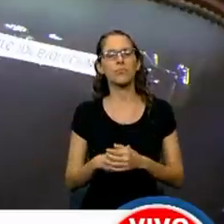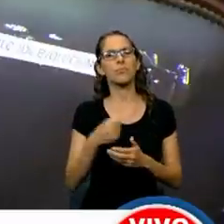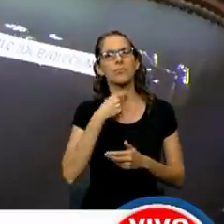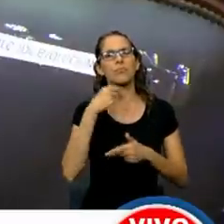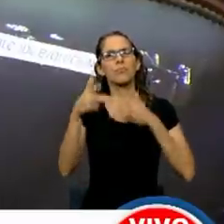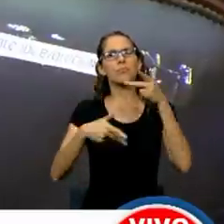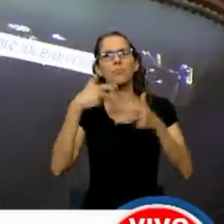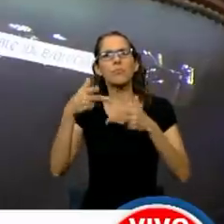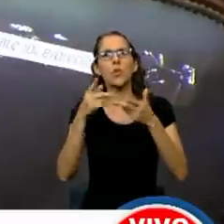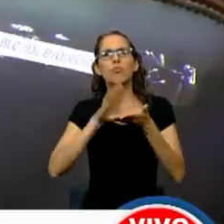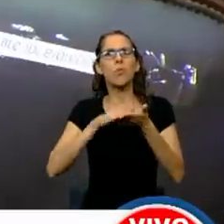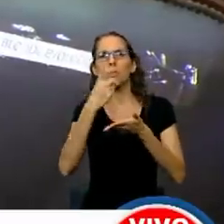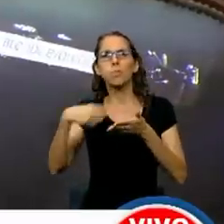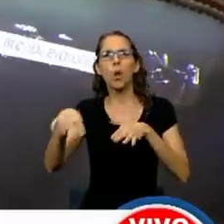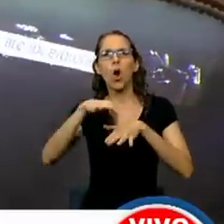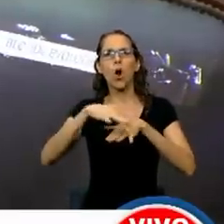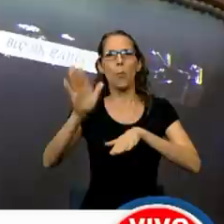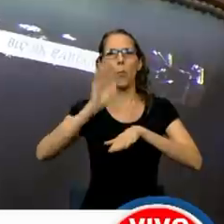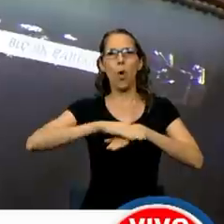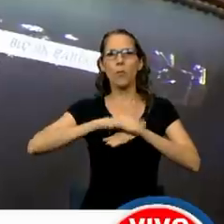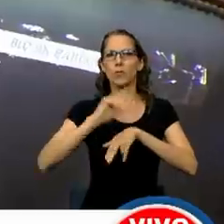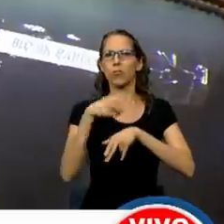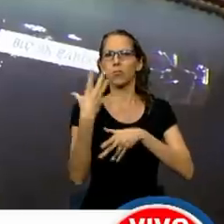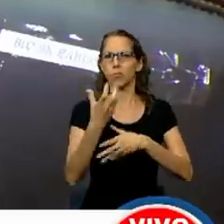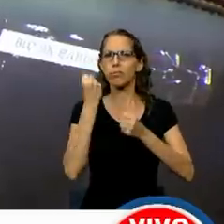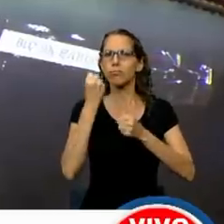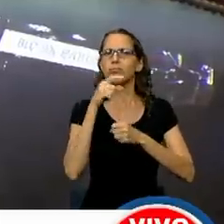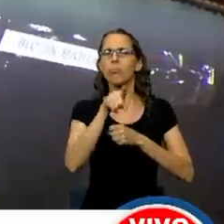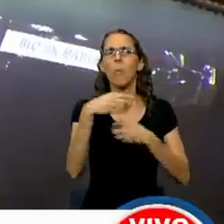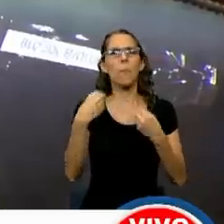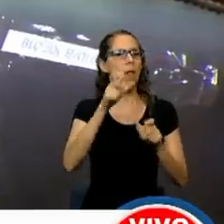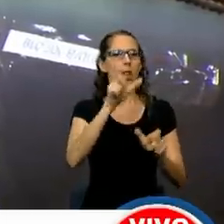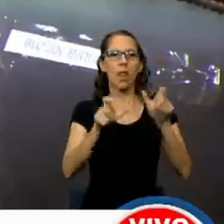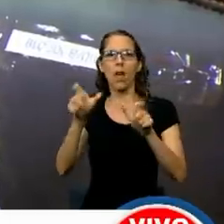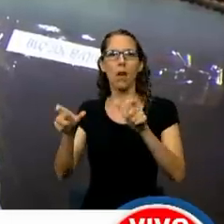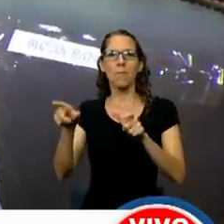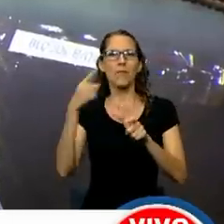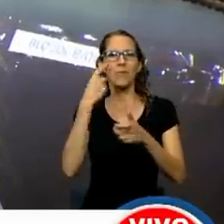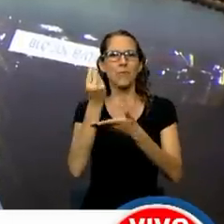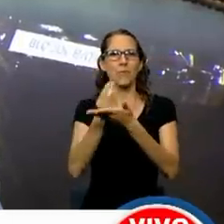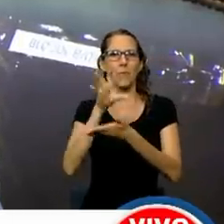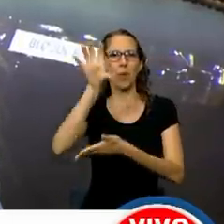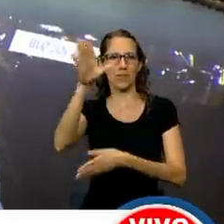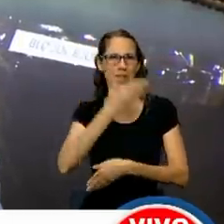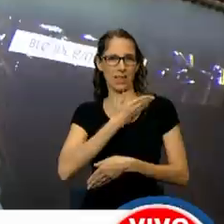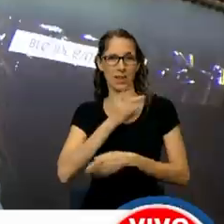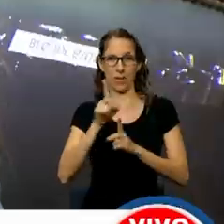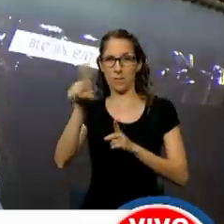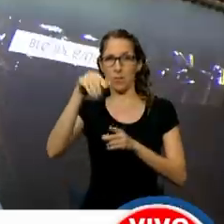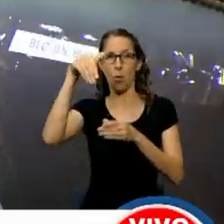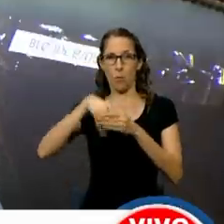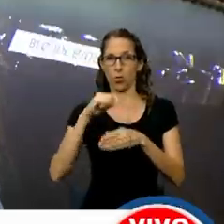de los compromisos que hemos asumido con los vecinos y vecinas de la provincia de santa fe que nos han elegido